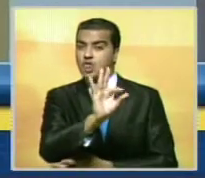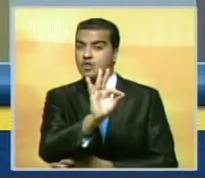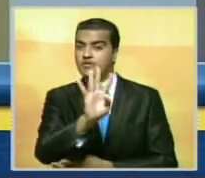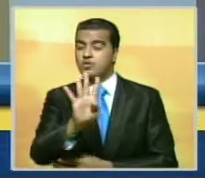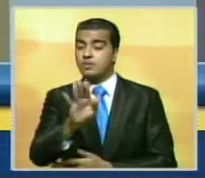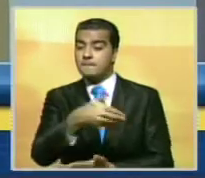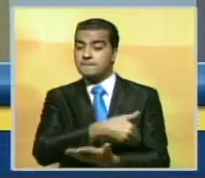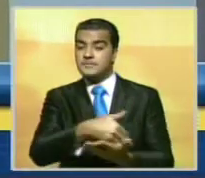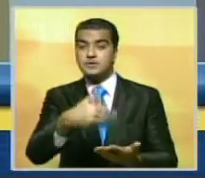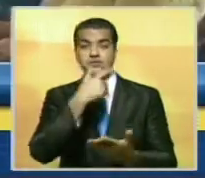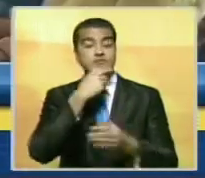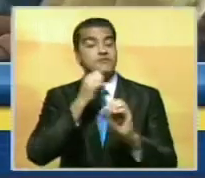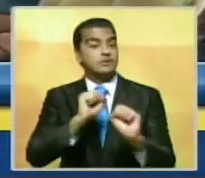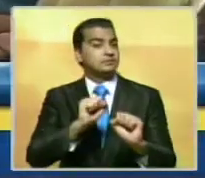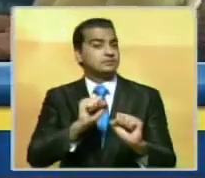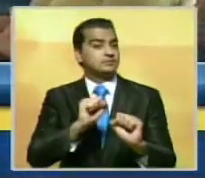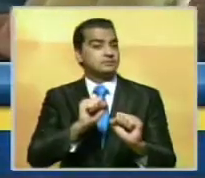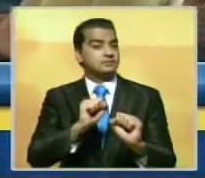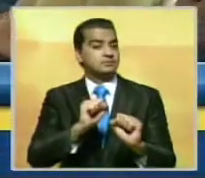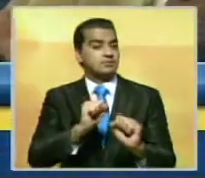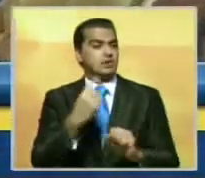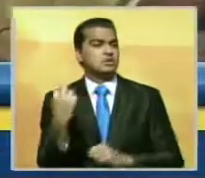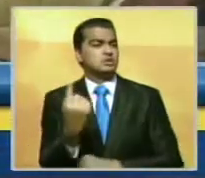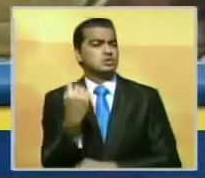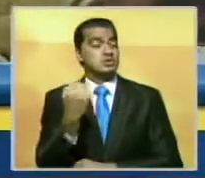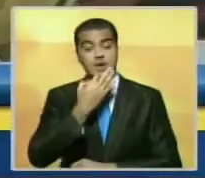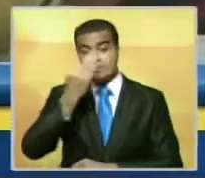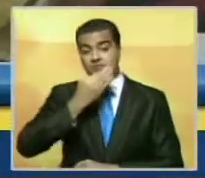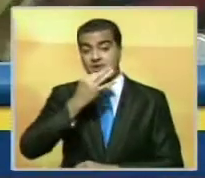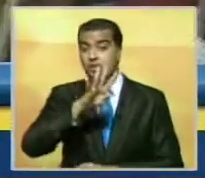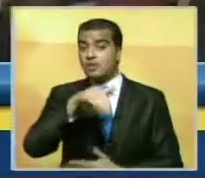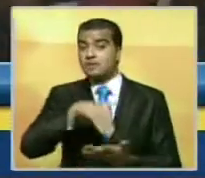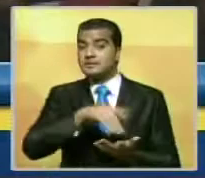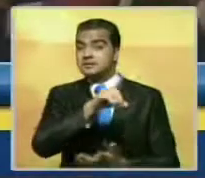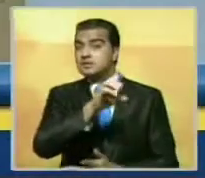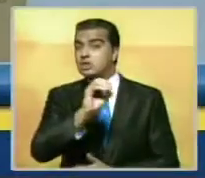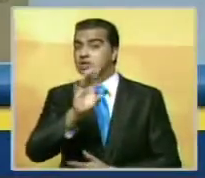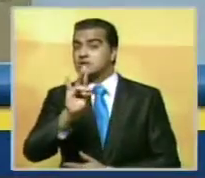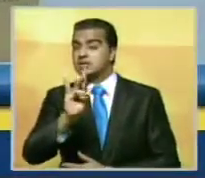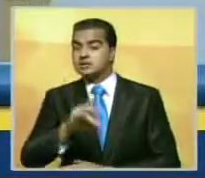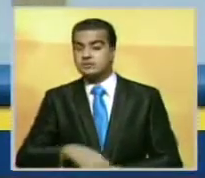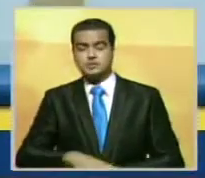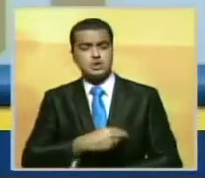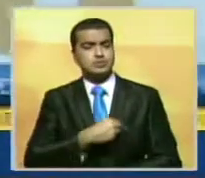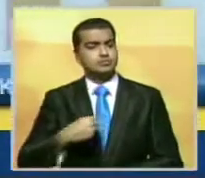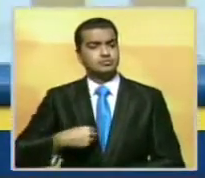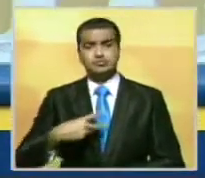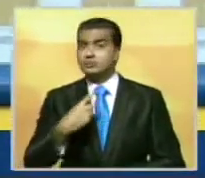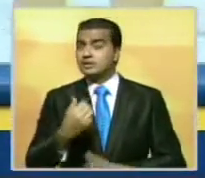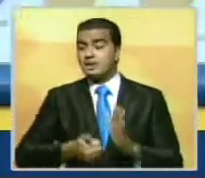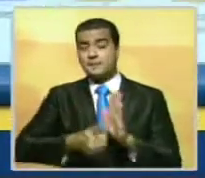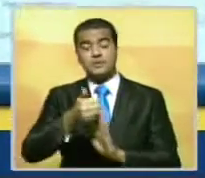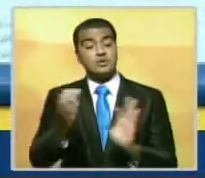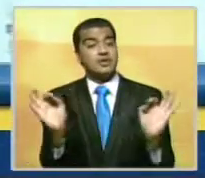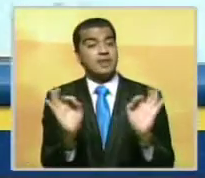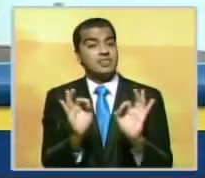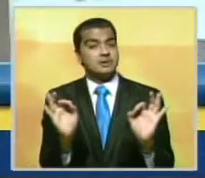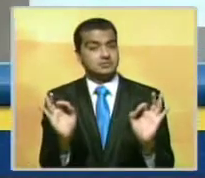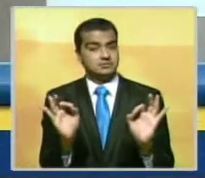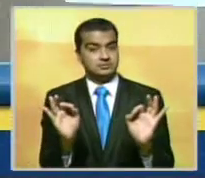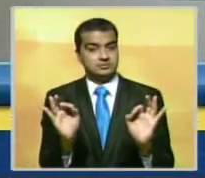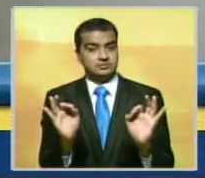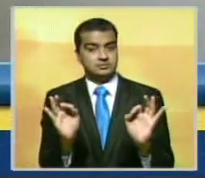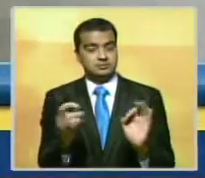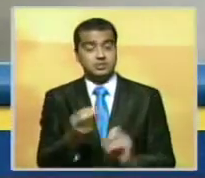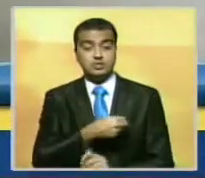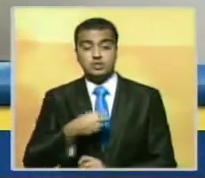4.894 millones de bolívares, de los cuales solo han sido aprobados 4.107. Por eso es que no se han dado incrementos salariales,